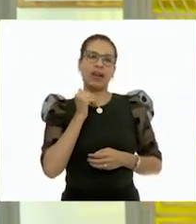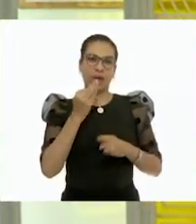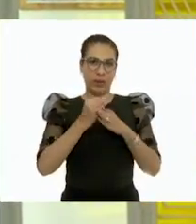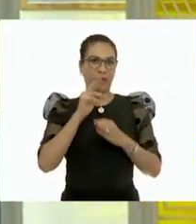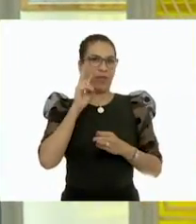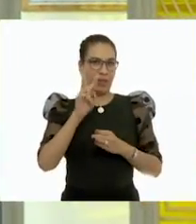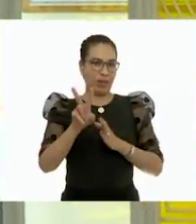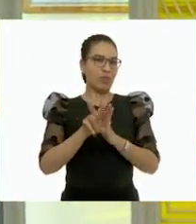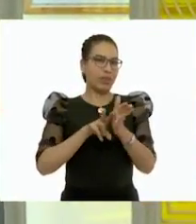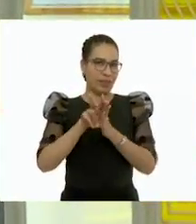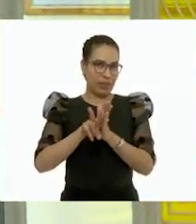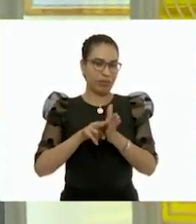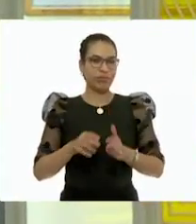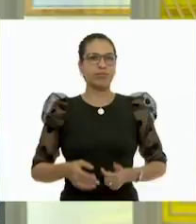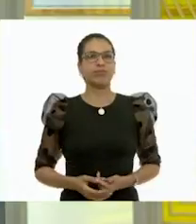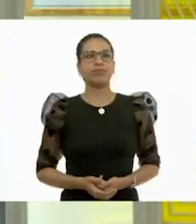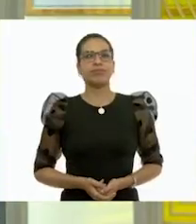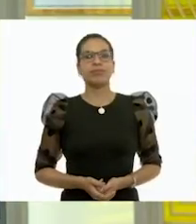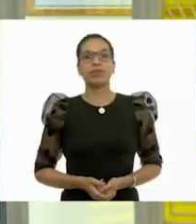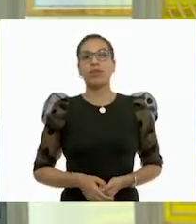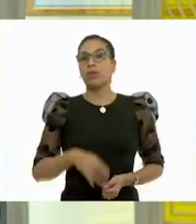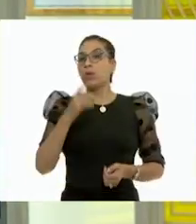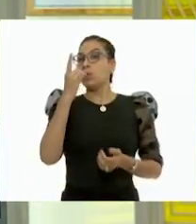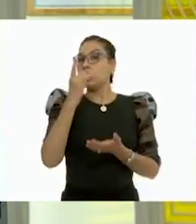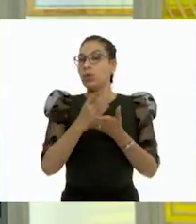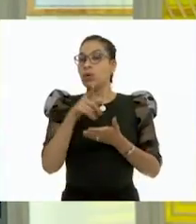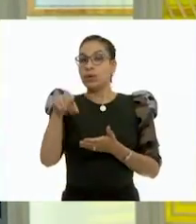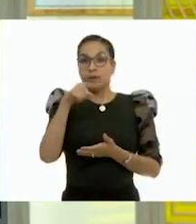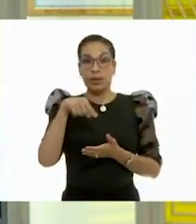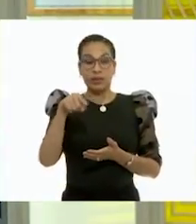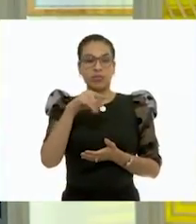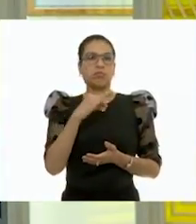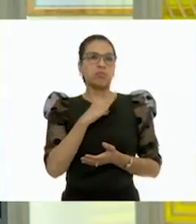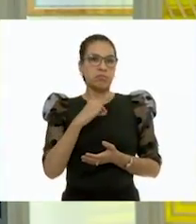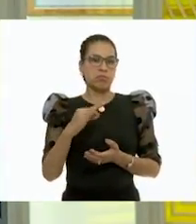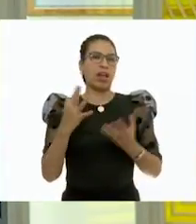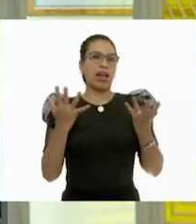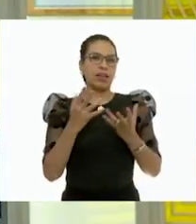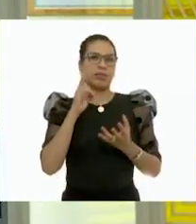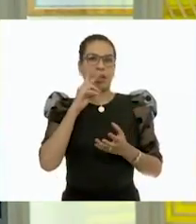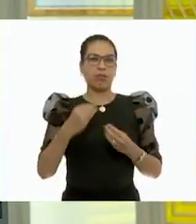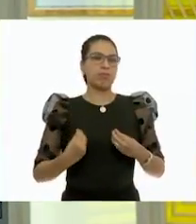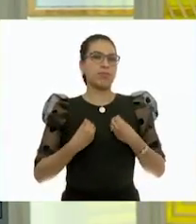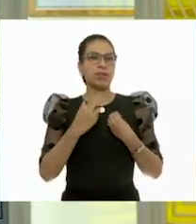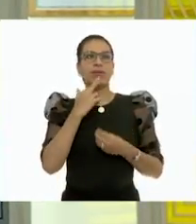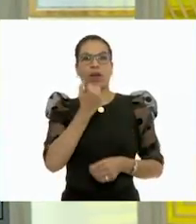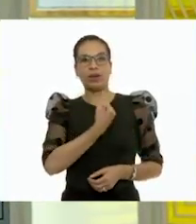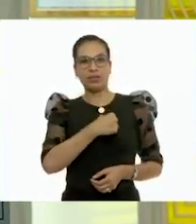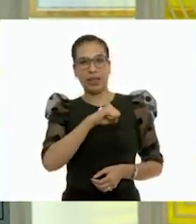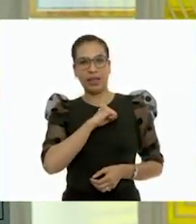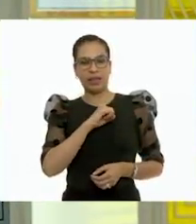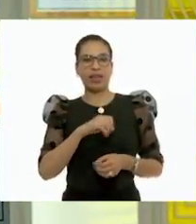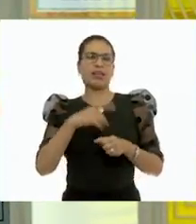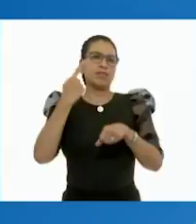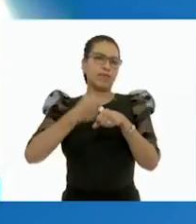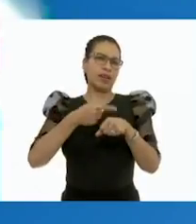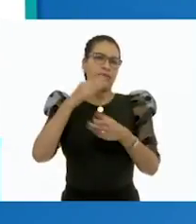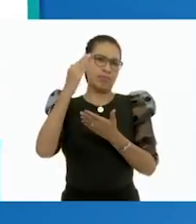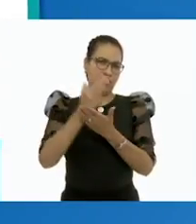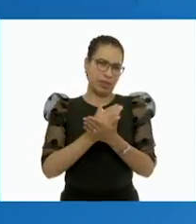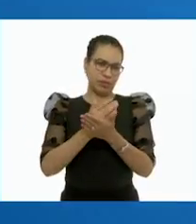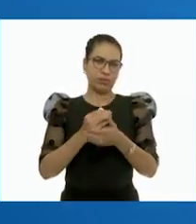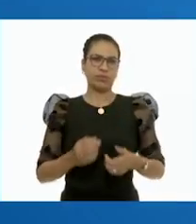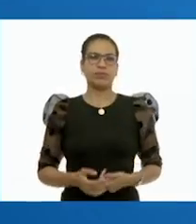vimos en uno de los videos. Solamente así podremos asegurar una vida sana y libre de enfermedades.